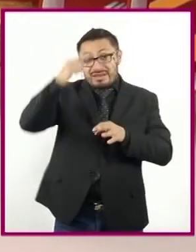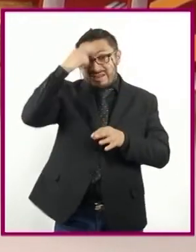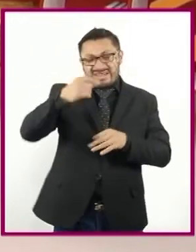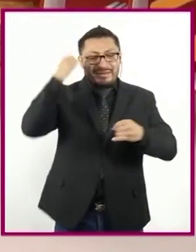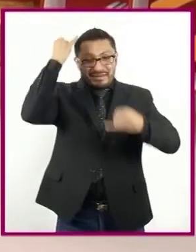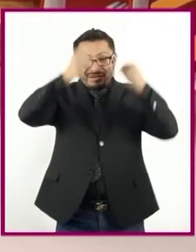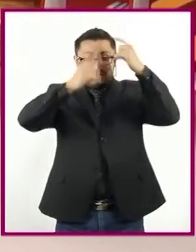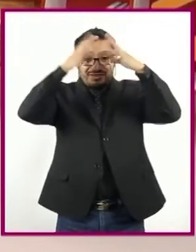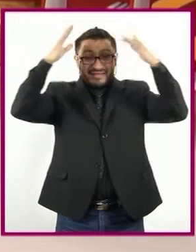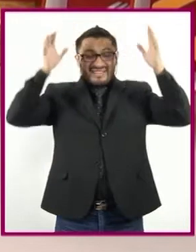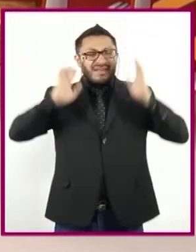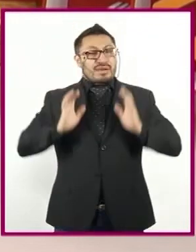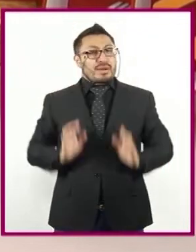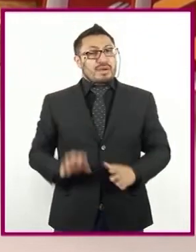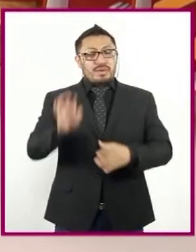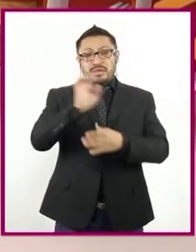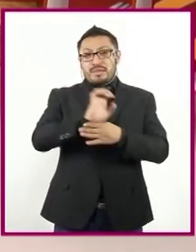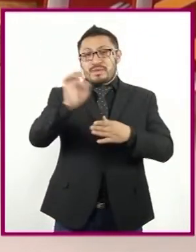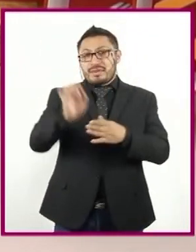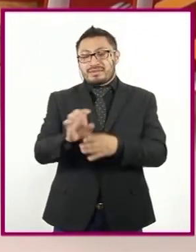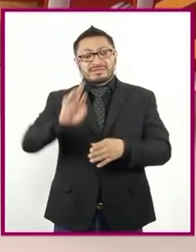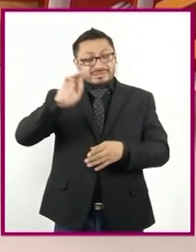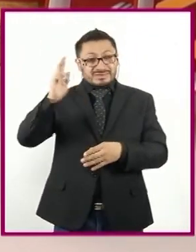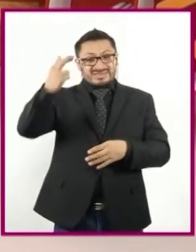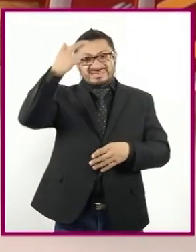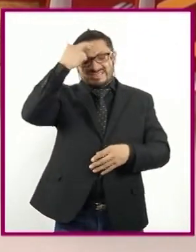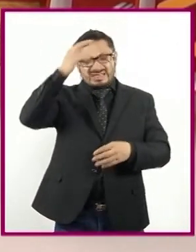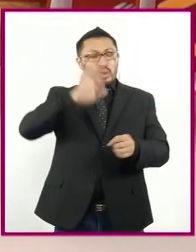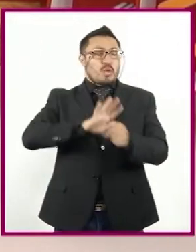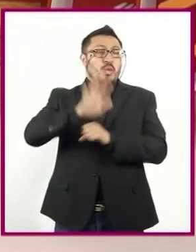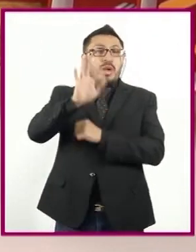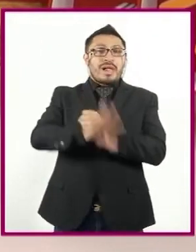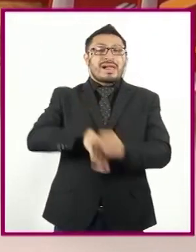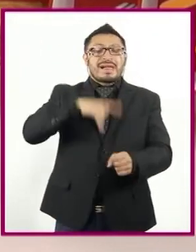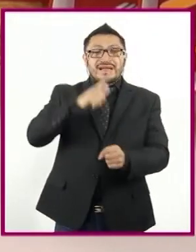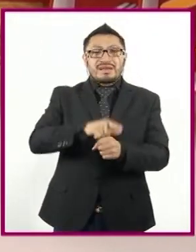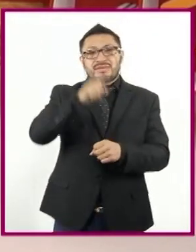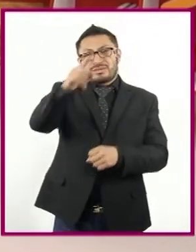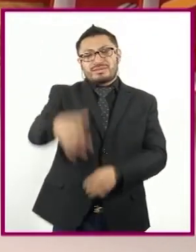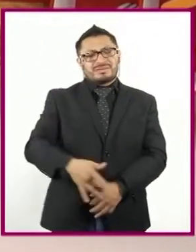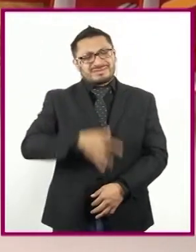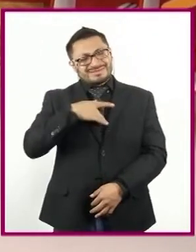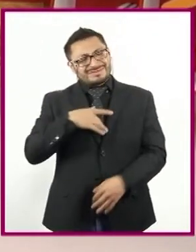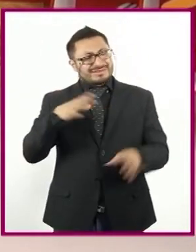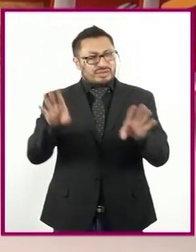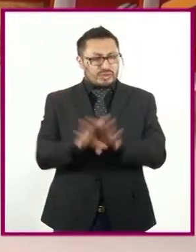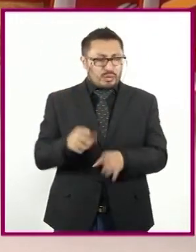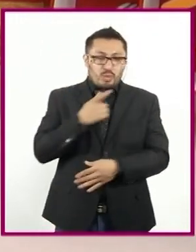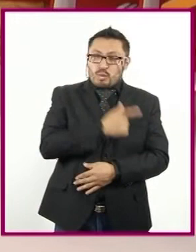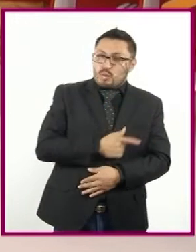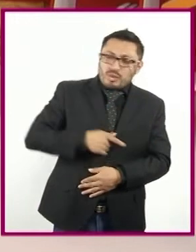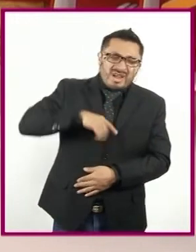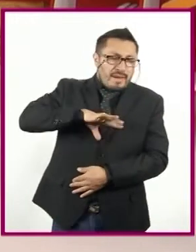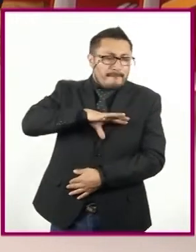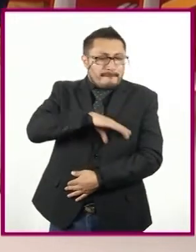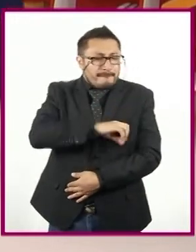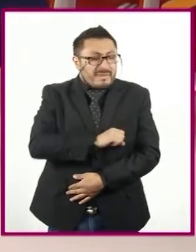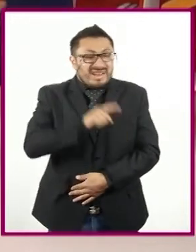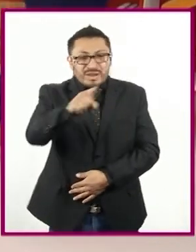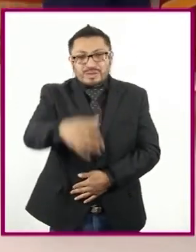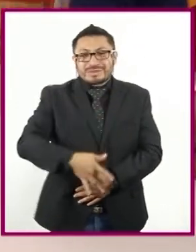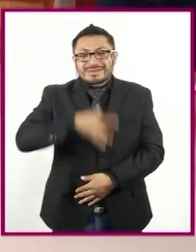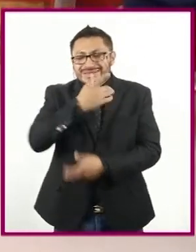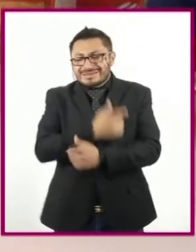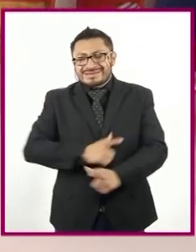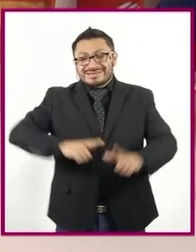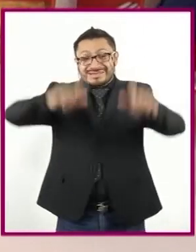imaginarla con el cuerpo. Entonces, evoquemos qué animal es el que nos transmite esta libertad y vamos a